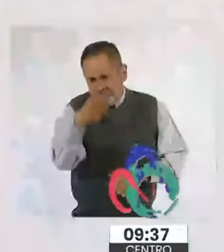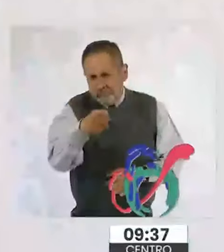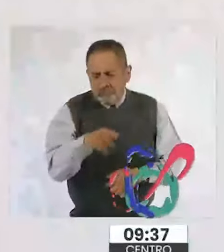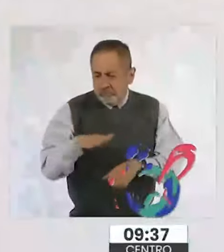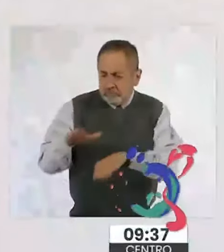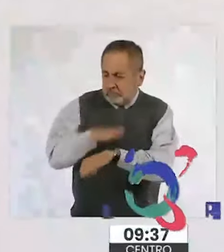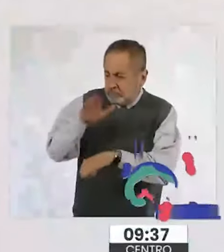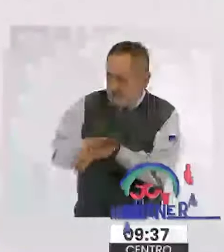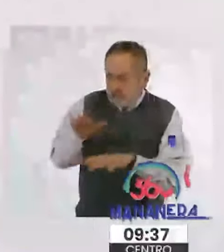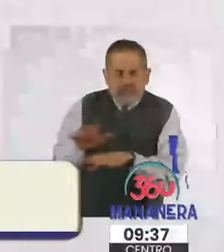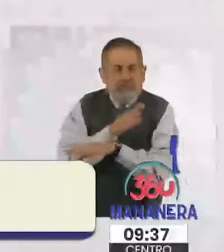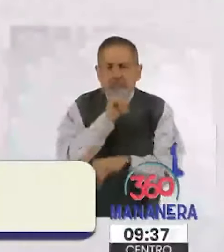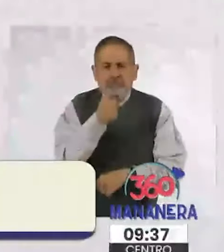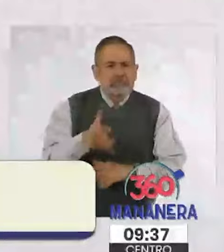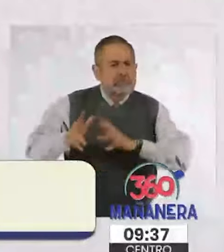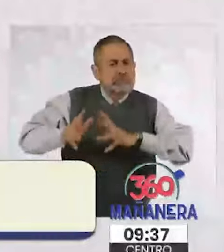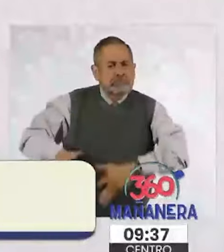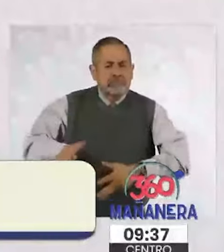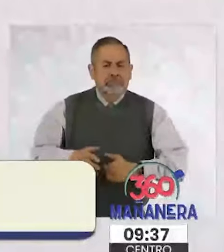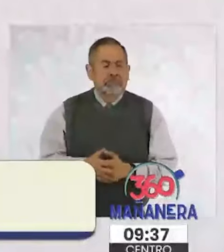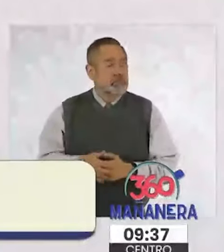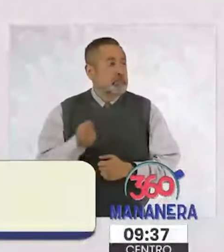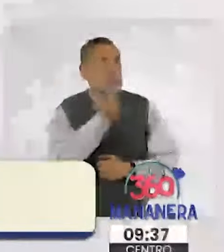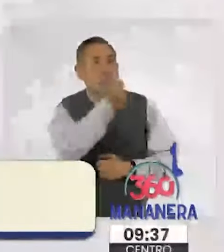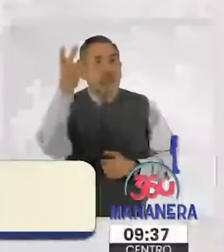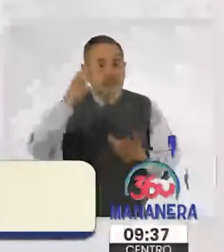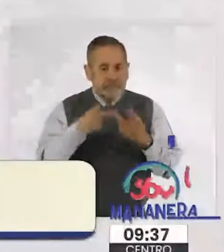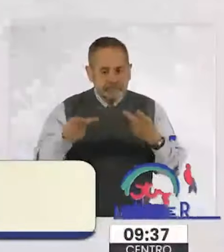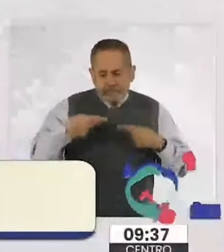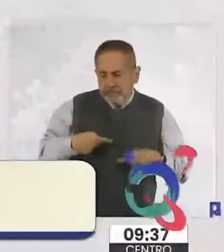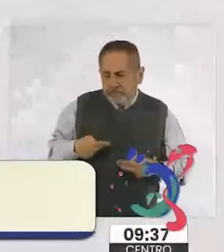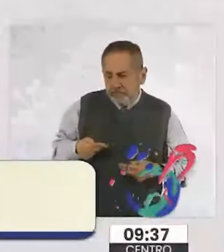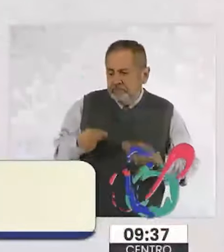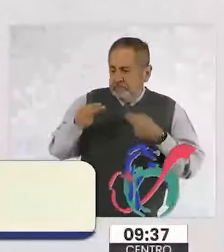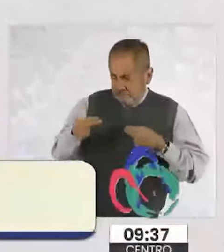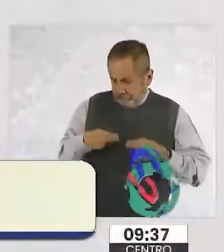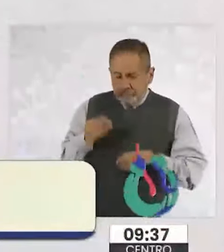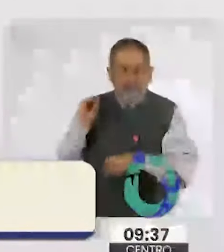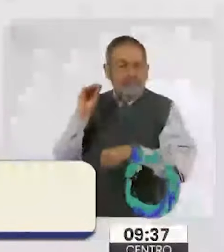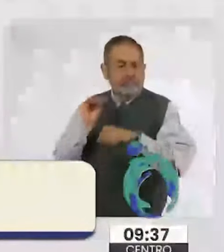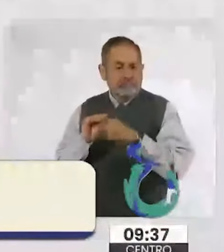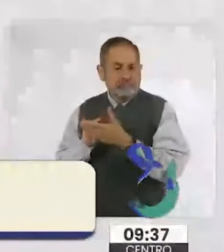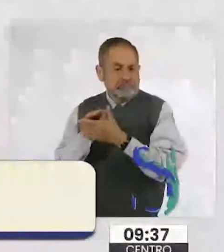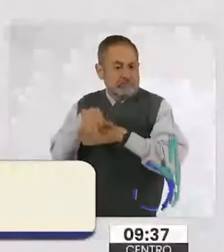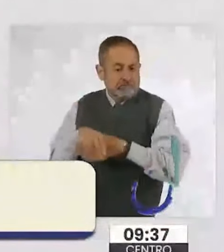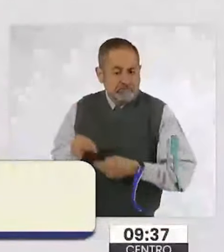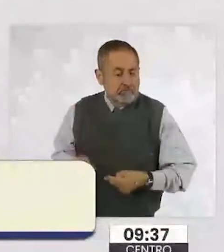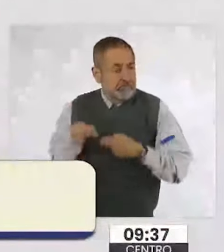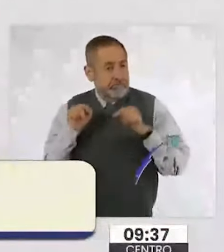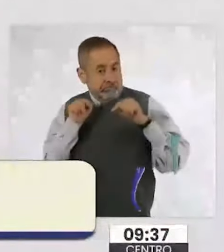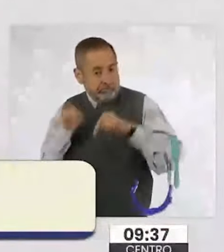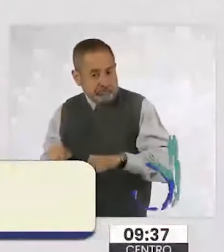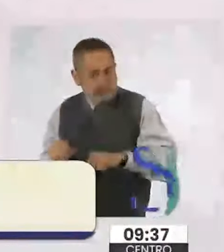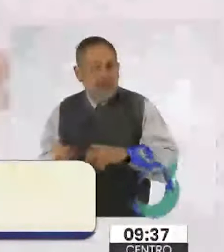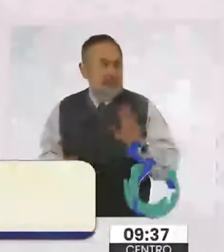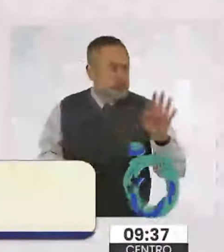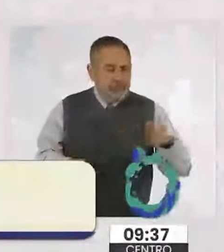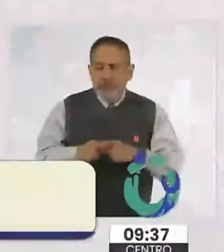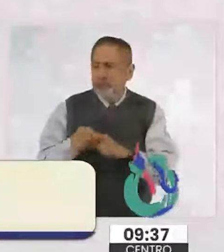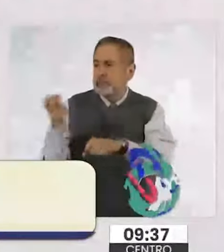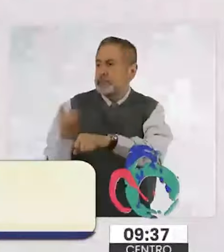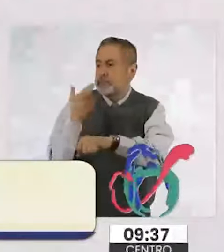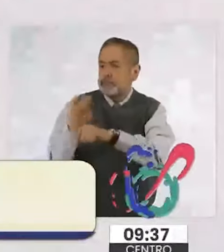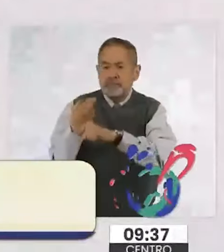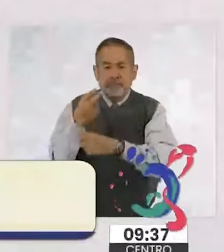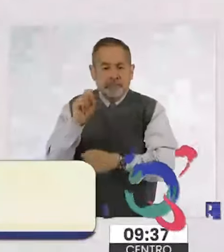comentó a todos los inversionistas eh estamos haciendo un trabajo muy importante con el secretario de economía el